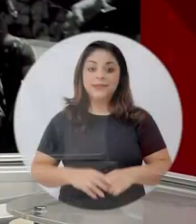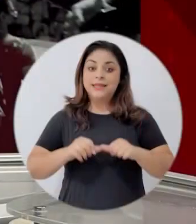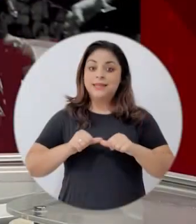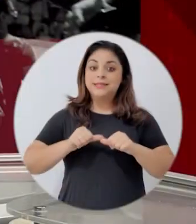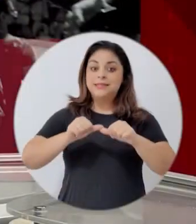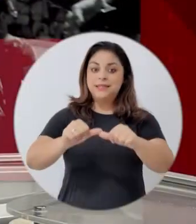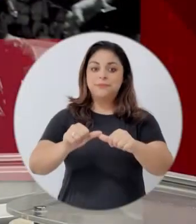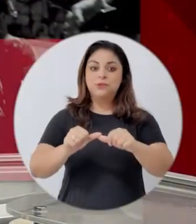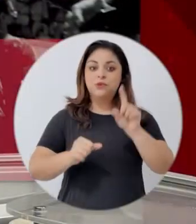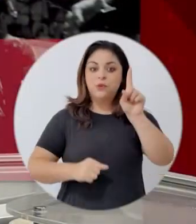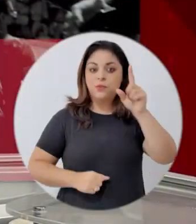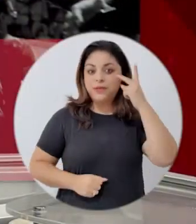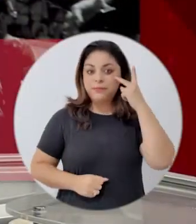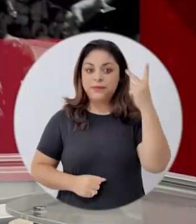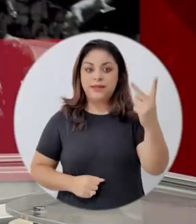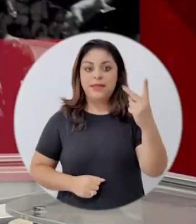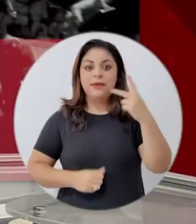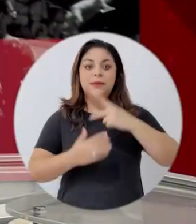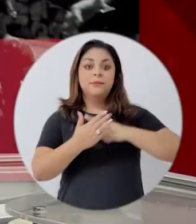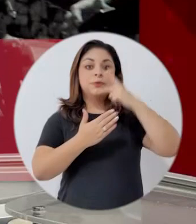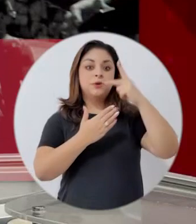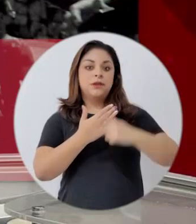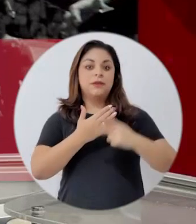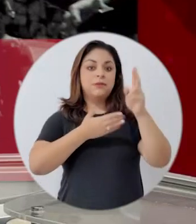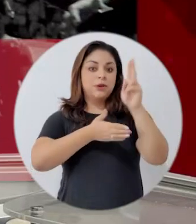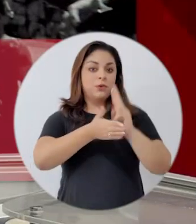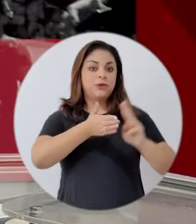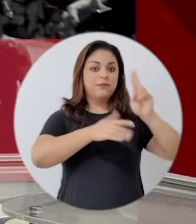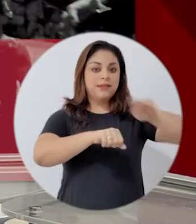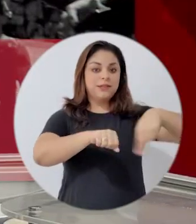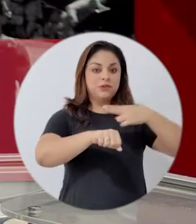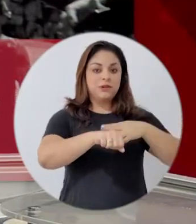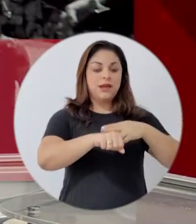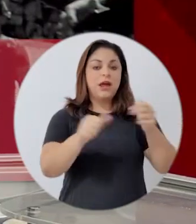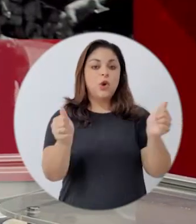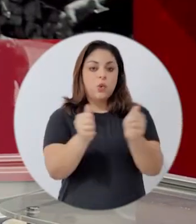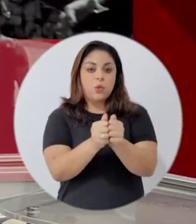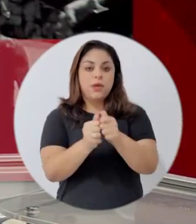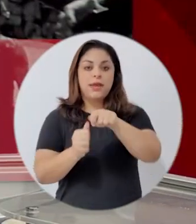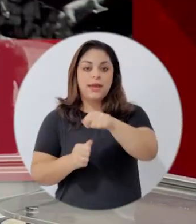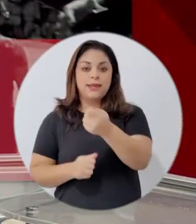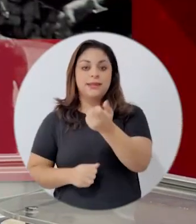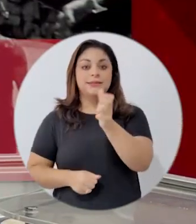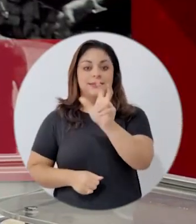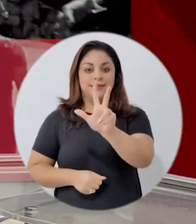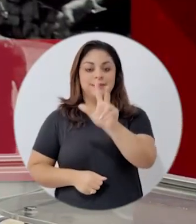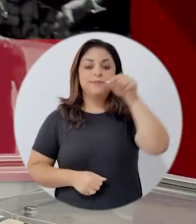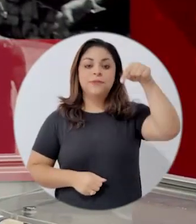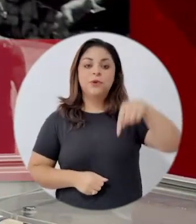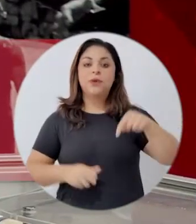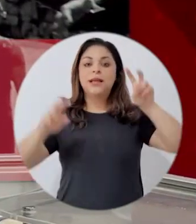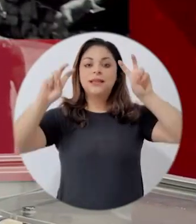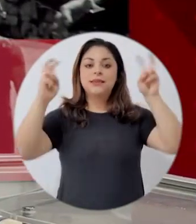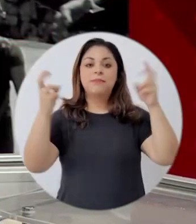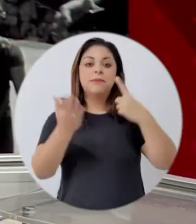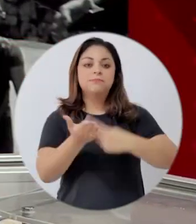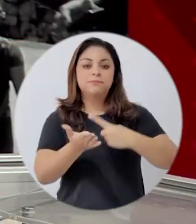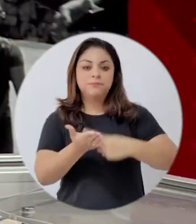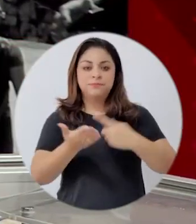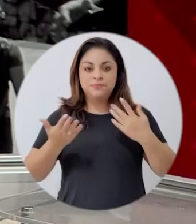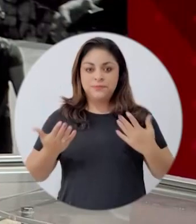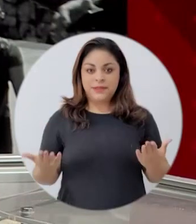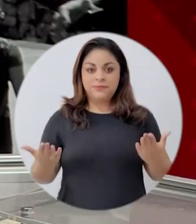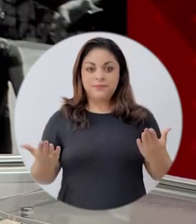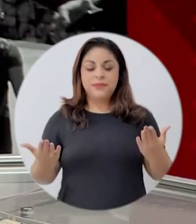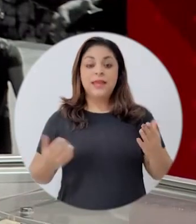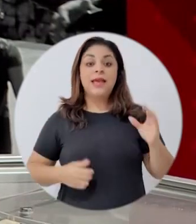Continúa usted con Una Mirada, del programa de la Universidad Nacional y de CINAR S.A. Hoy con el tema de carbono neutralidad, que como